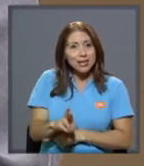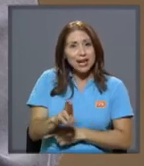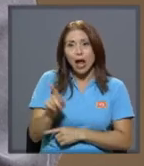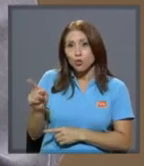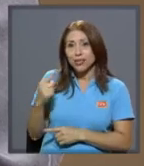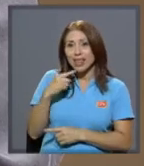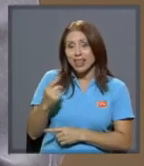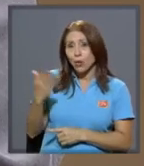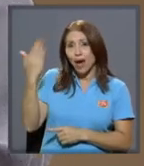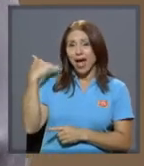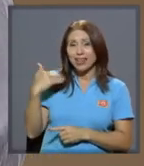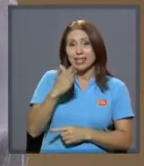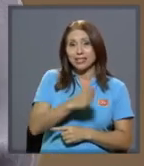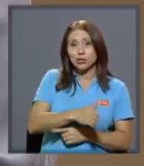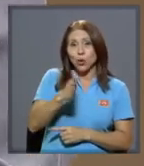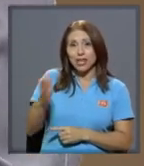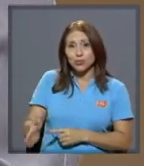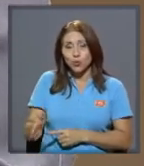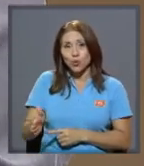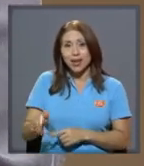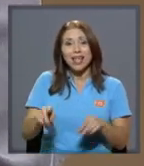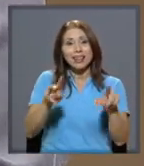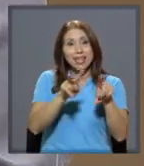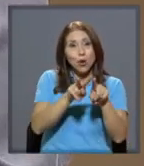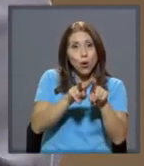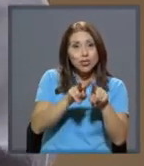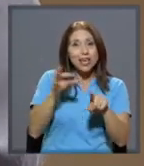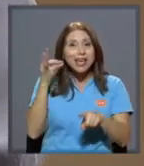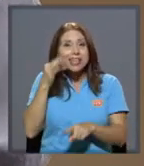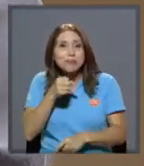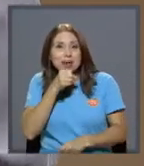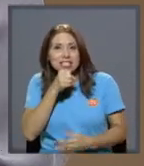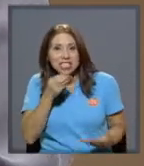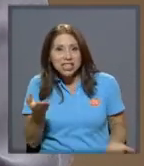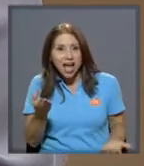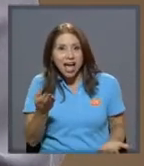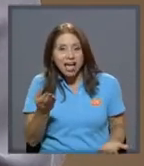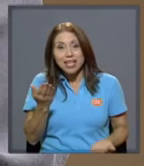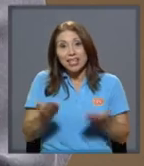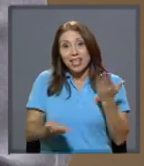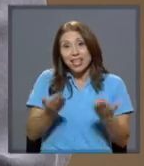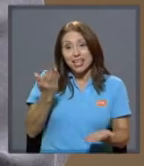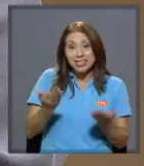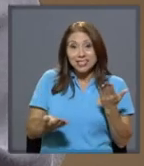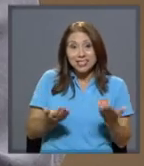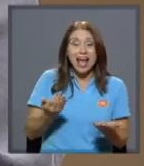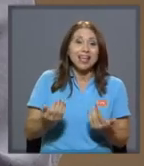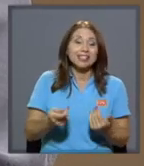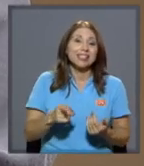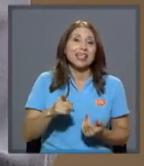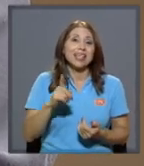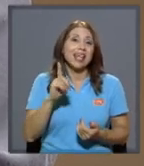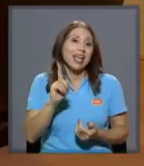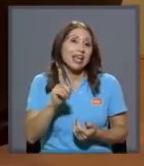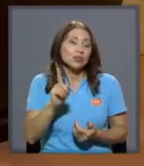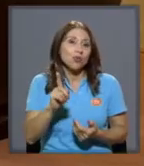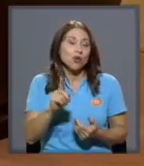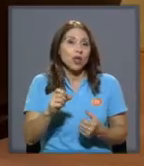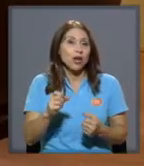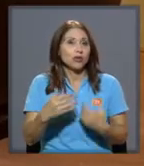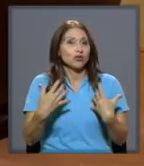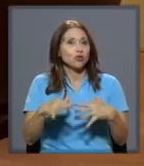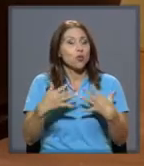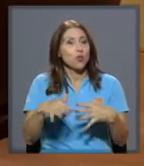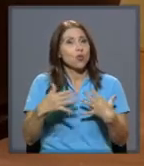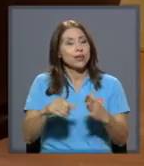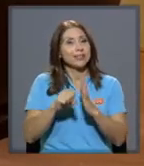la zona azul y Nicoya y a Panchita, que es quizá uno de los iconos de la zona azul. Y